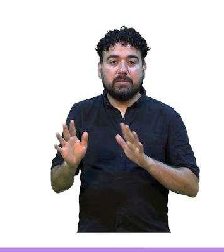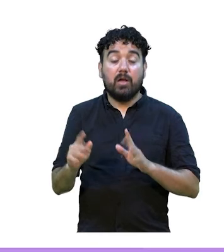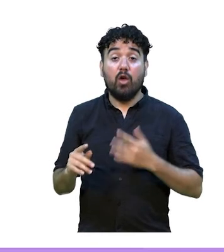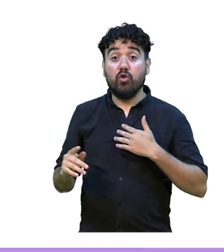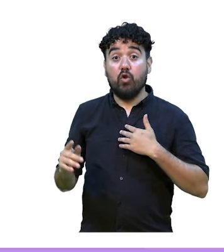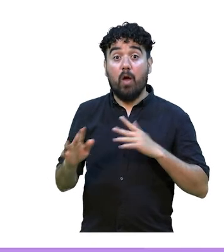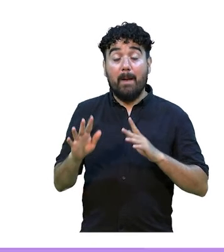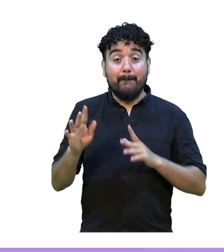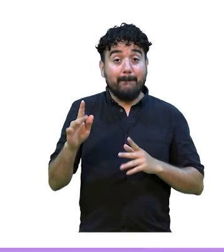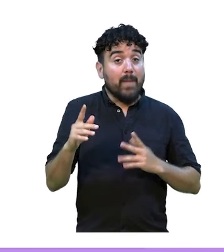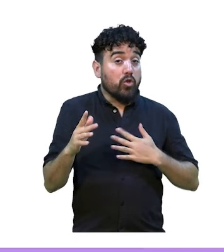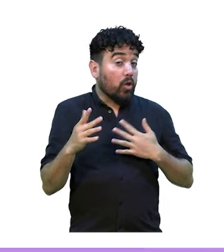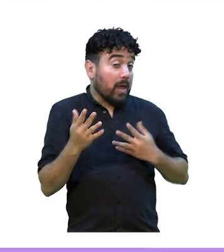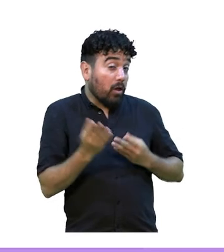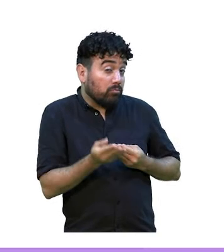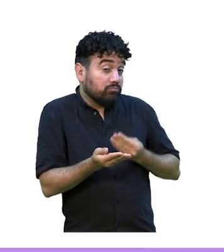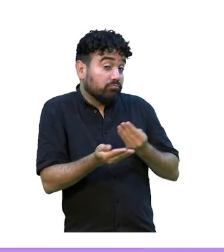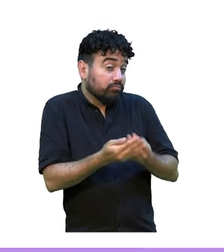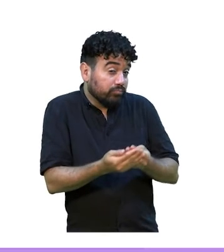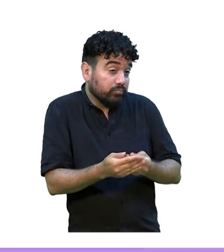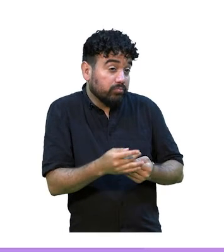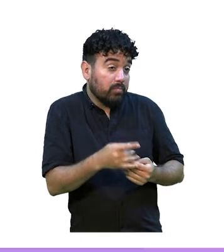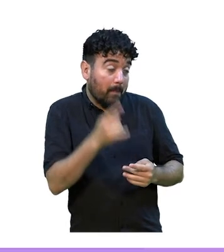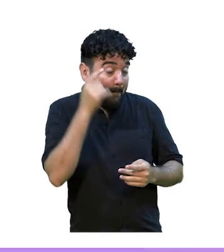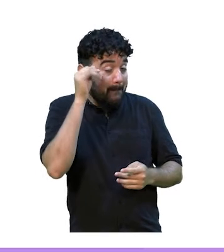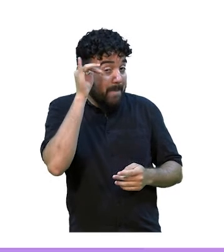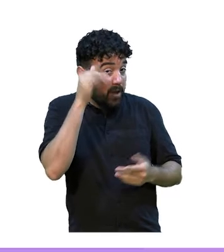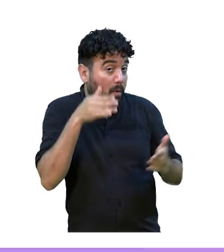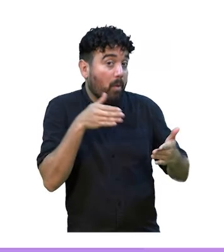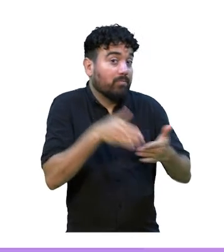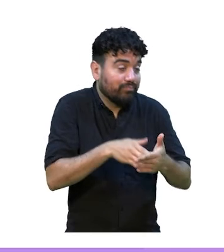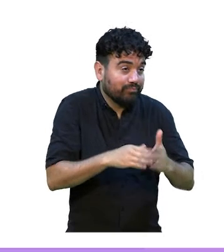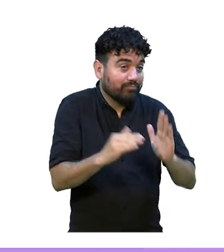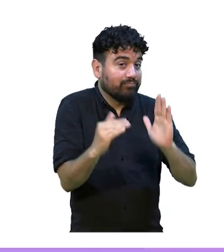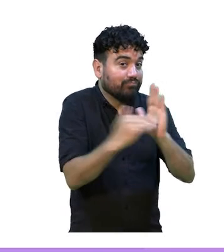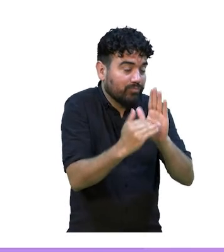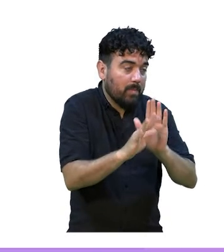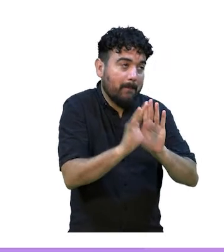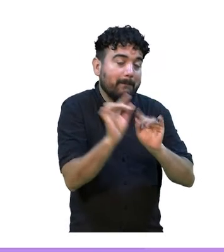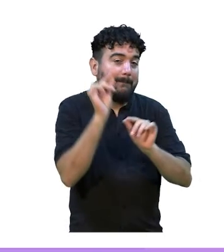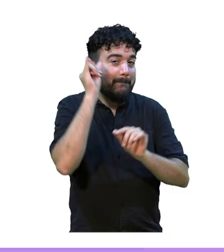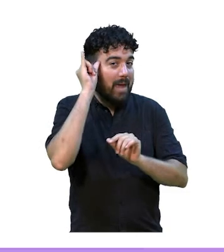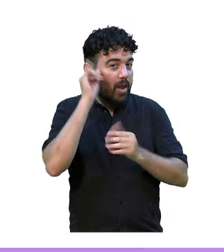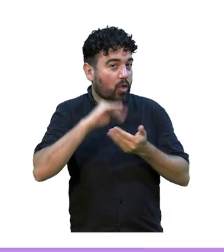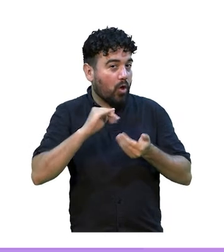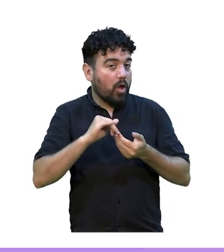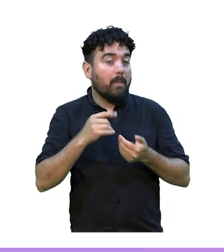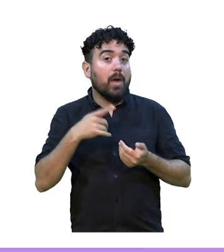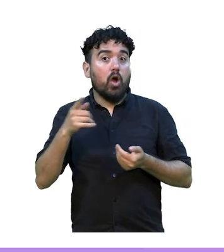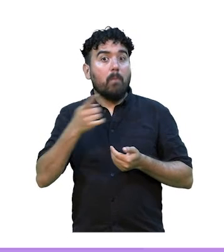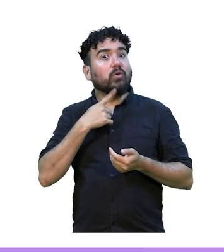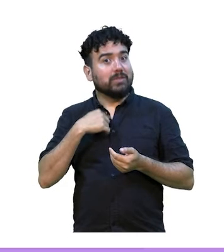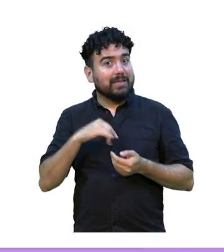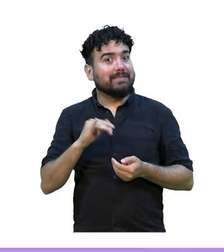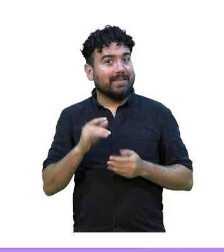¿no? El temor al desborde. Sí, yo quisiera, perdona, interrumpirte un poco, disculpa, Humberto, porque fue